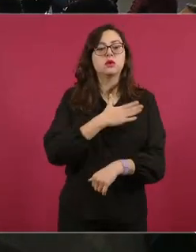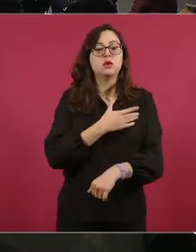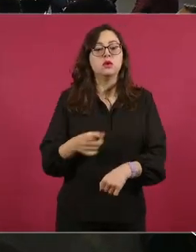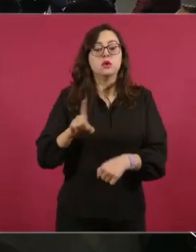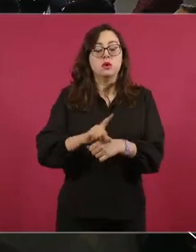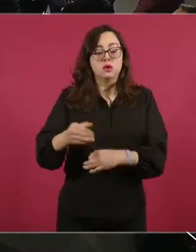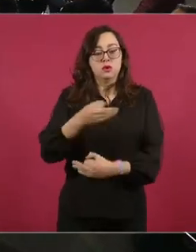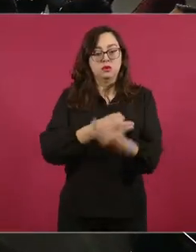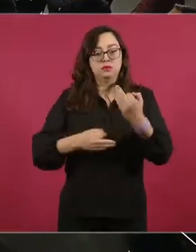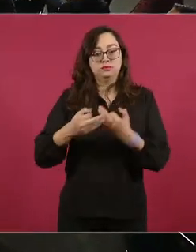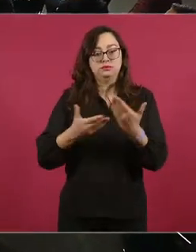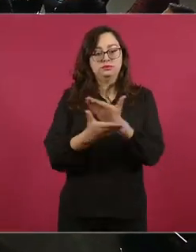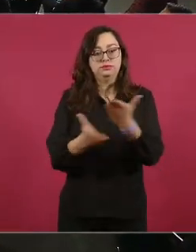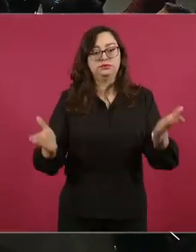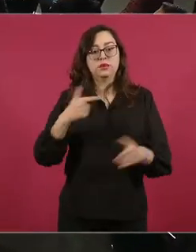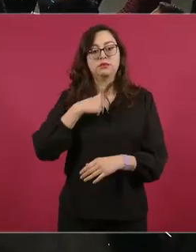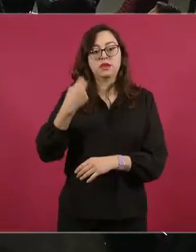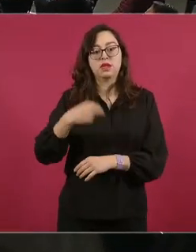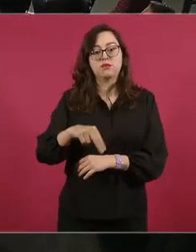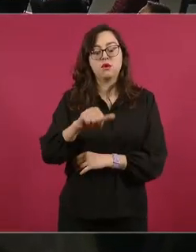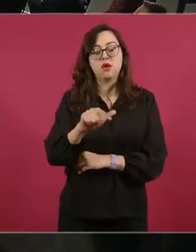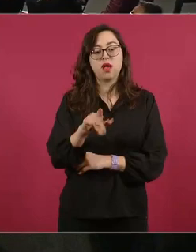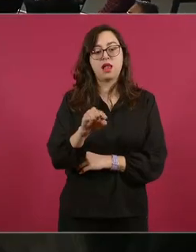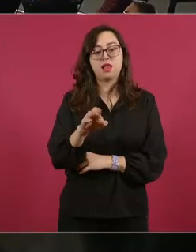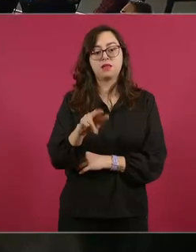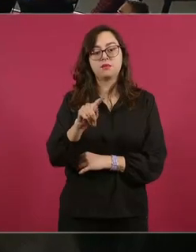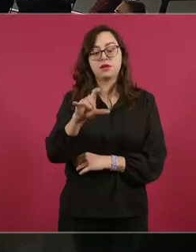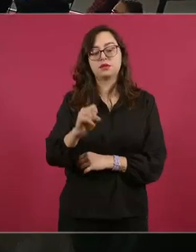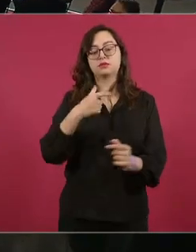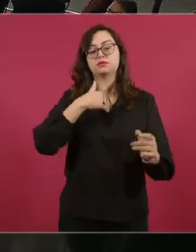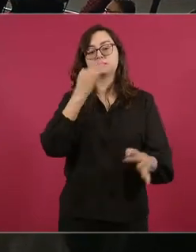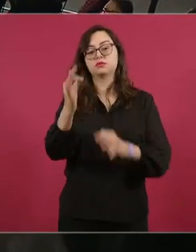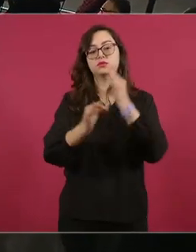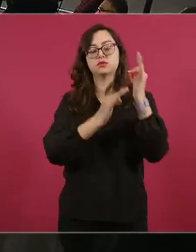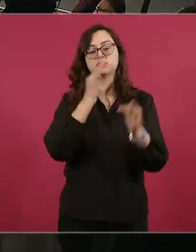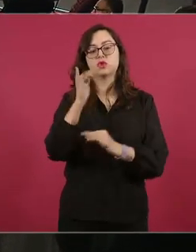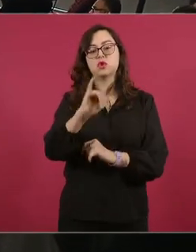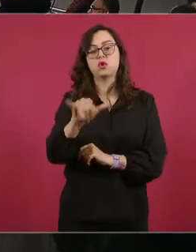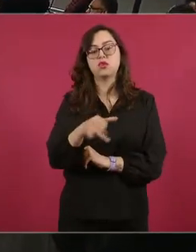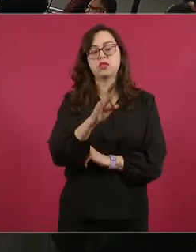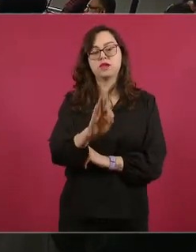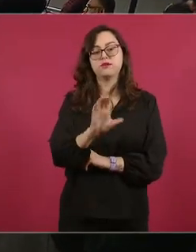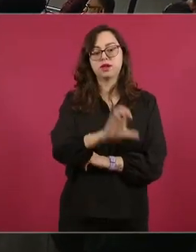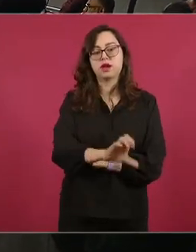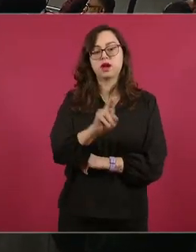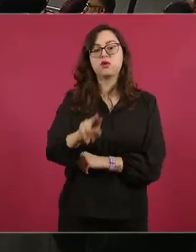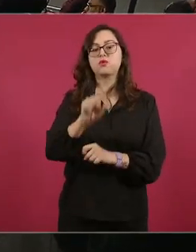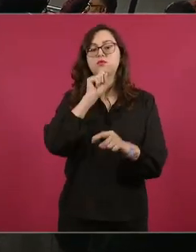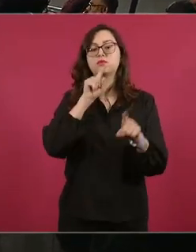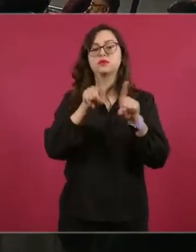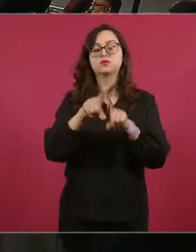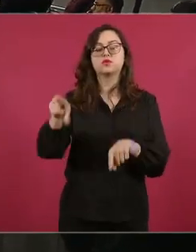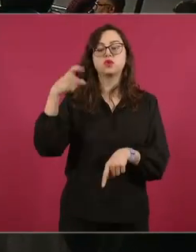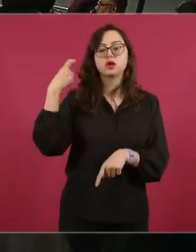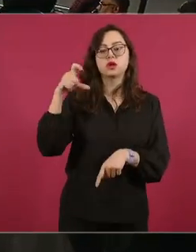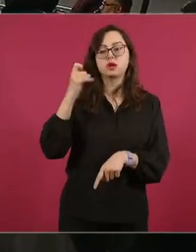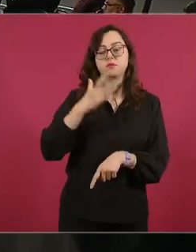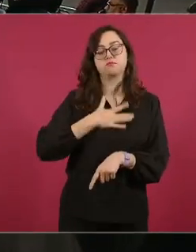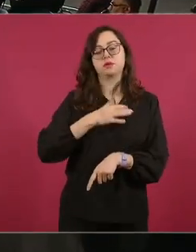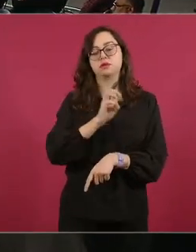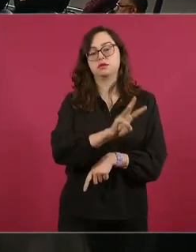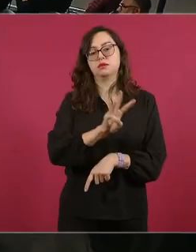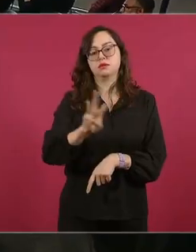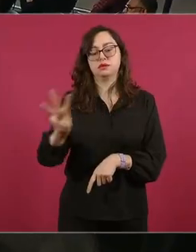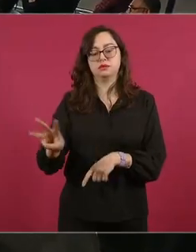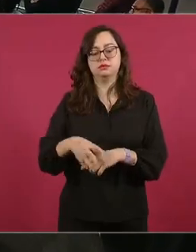aquí. Alberto Marroquín Espinosa, desde Frecuencia CAT y JF Informa desde Cancún y desde Querétaro, desde mi portal es ahora